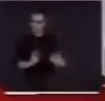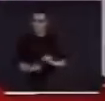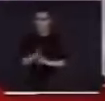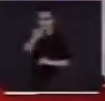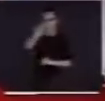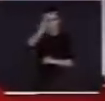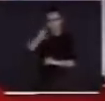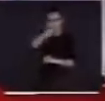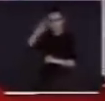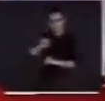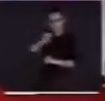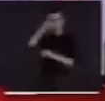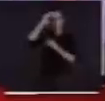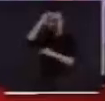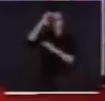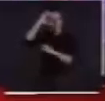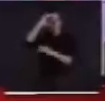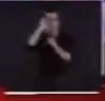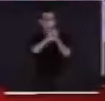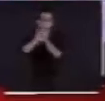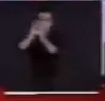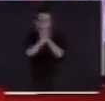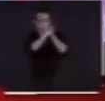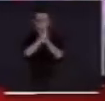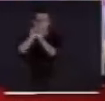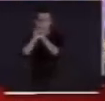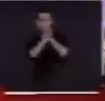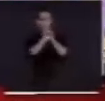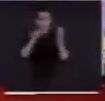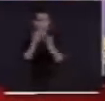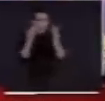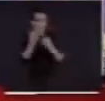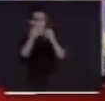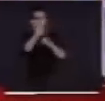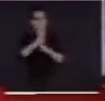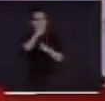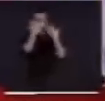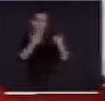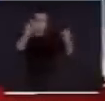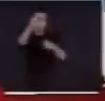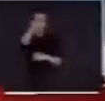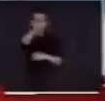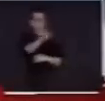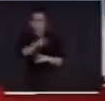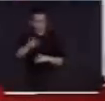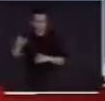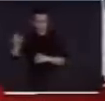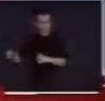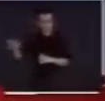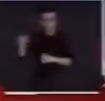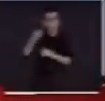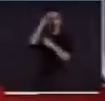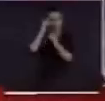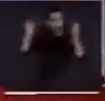defraudaré sueño de un muero cantarle a su fego es el sueño de